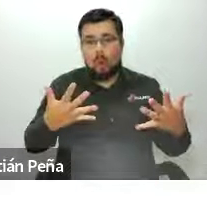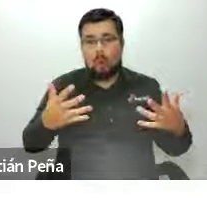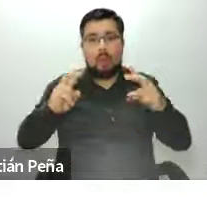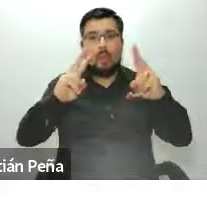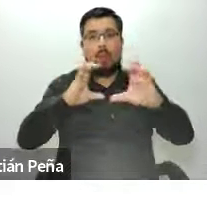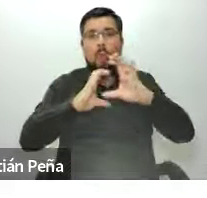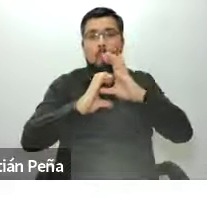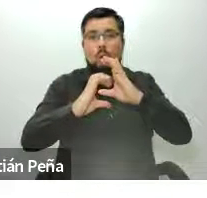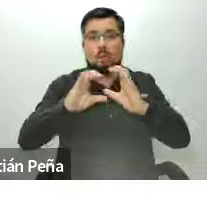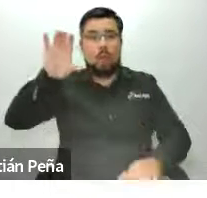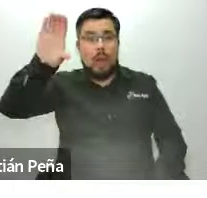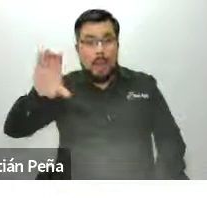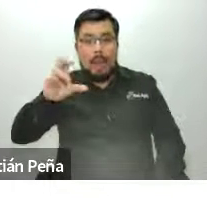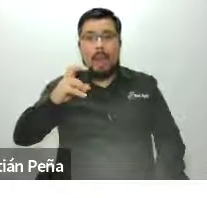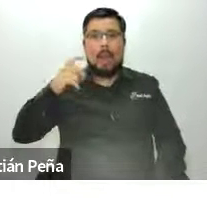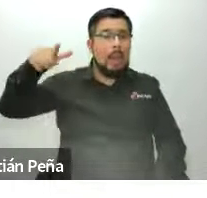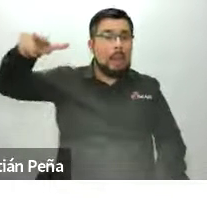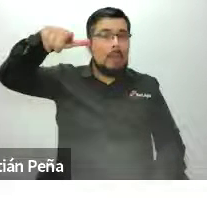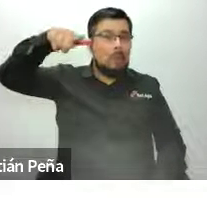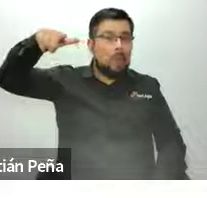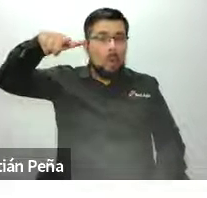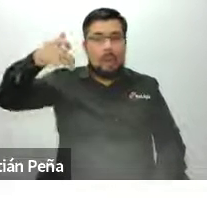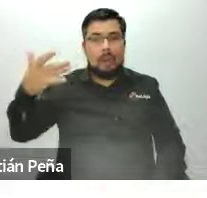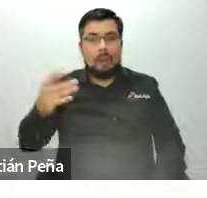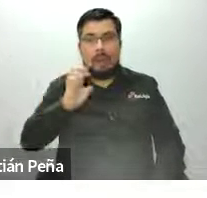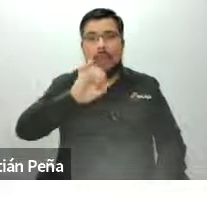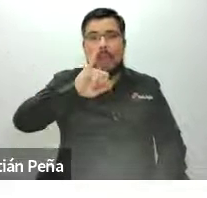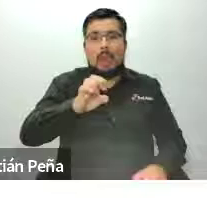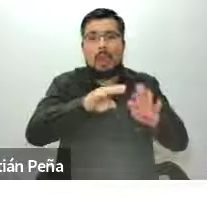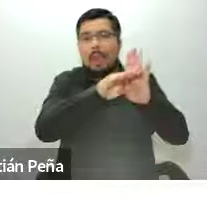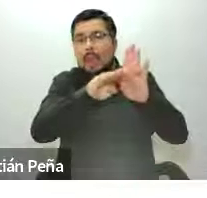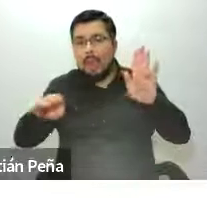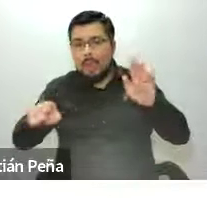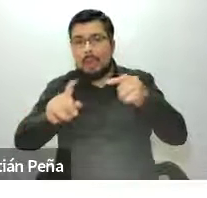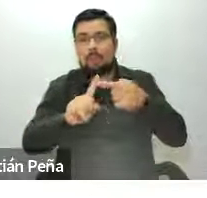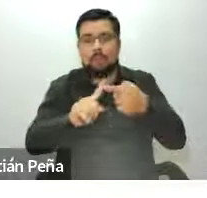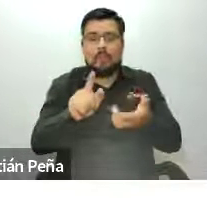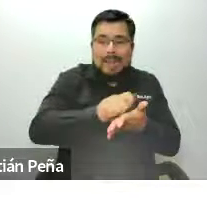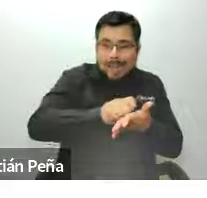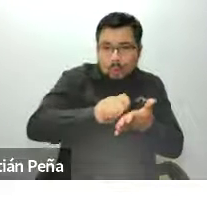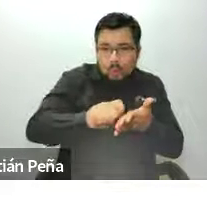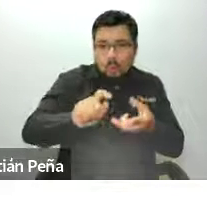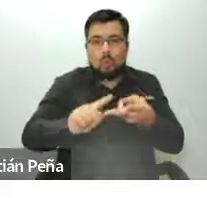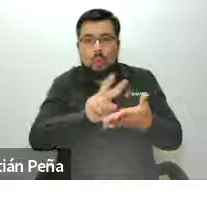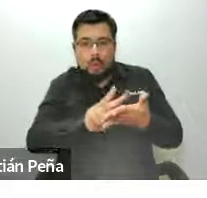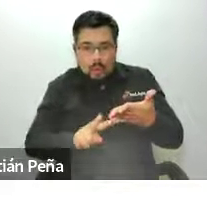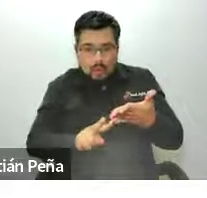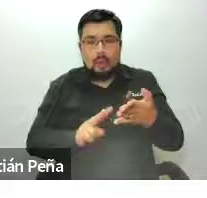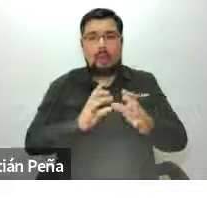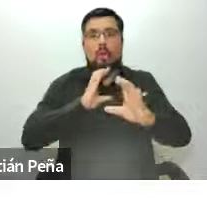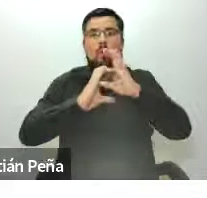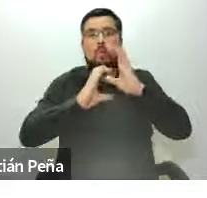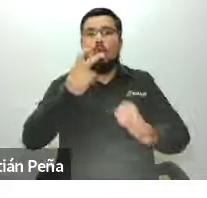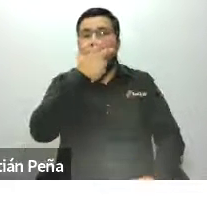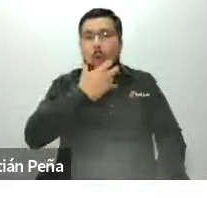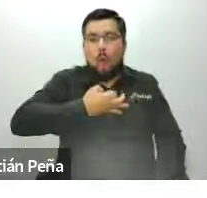¿no es cierto?, tiene como ejes la lectura, la escritura y la comunicación oral. Por lo tanto, era como de principio,